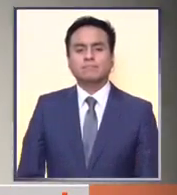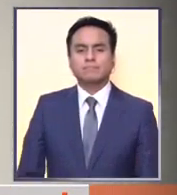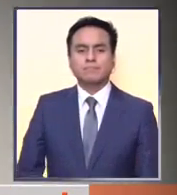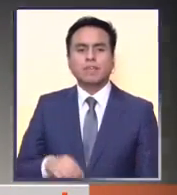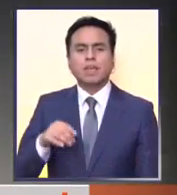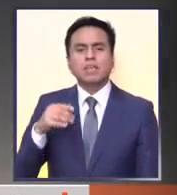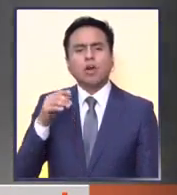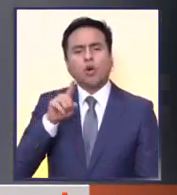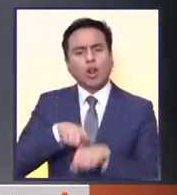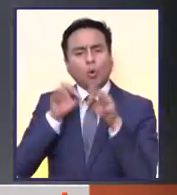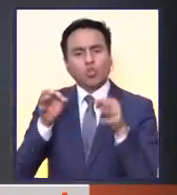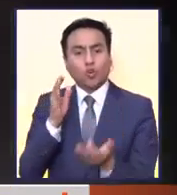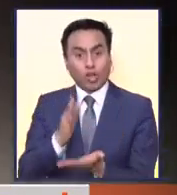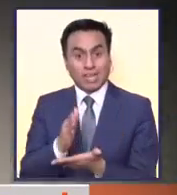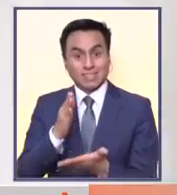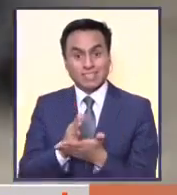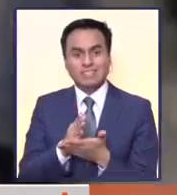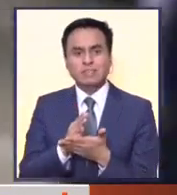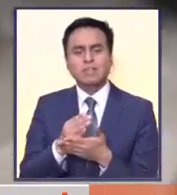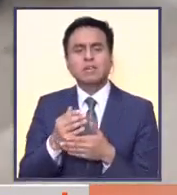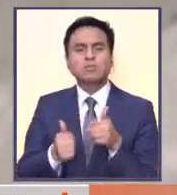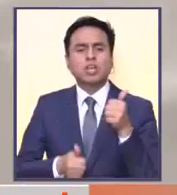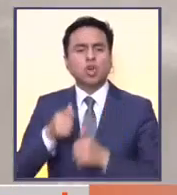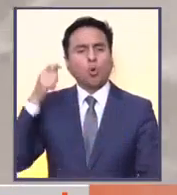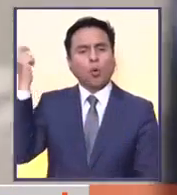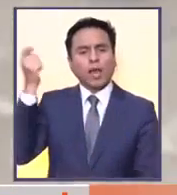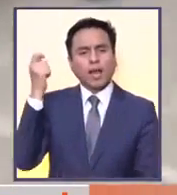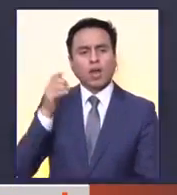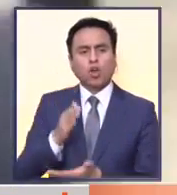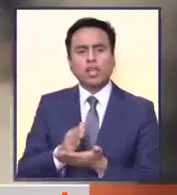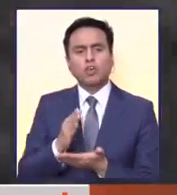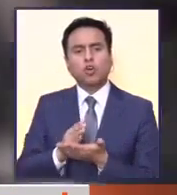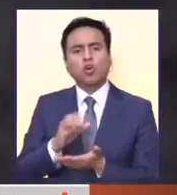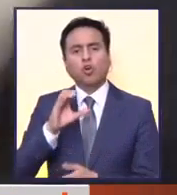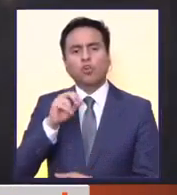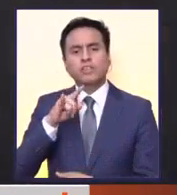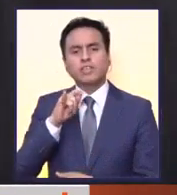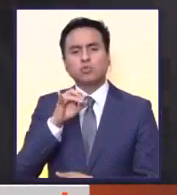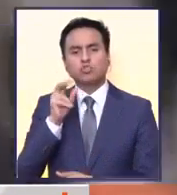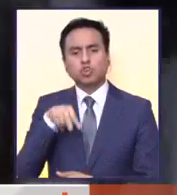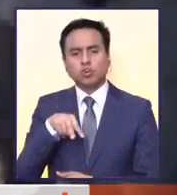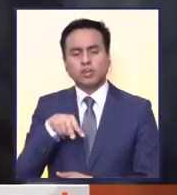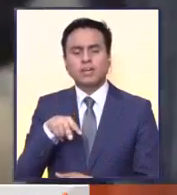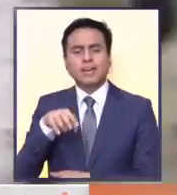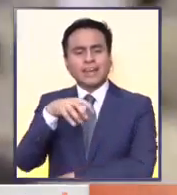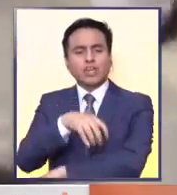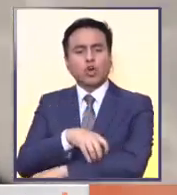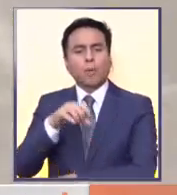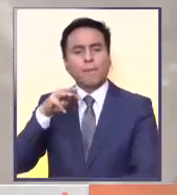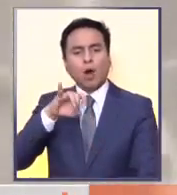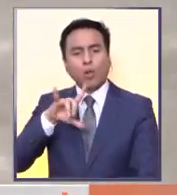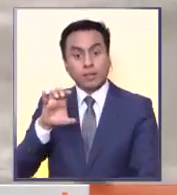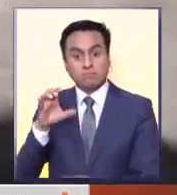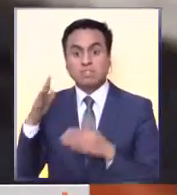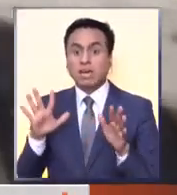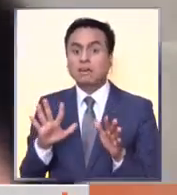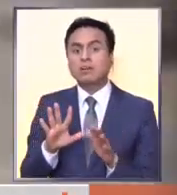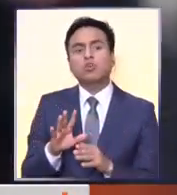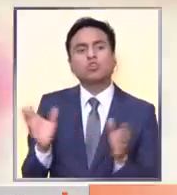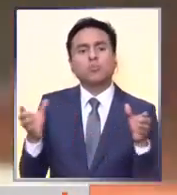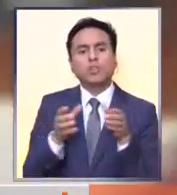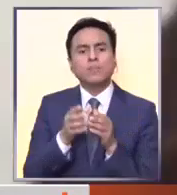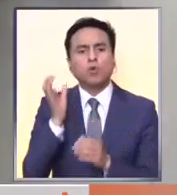fue en horario de clases atrás un campeonato de cueca en el colegio de constitución en la región del maule el grupo de mujeres de séptimo básico